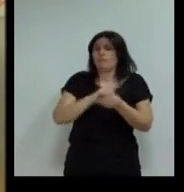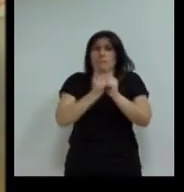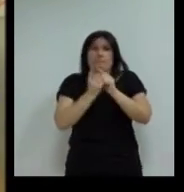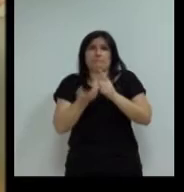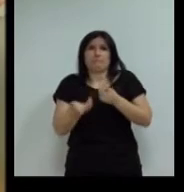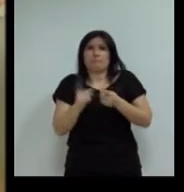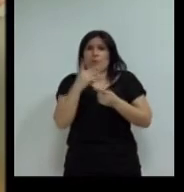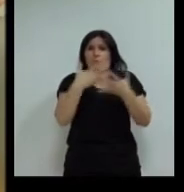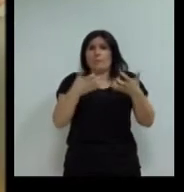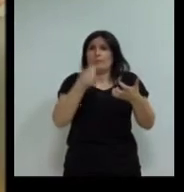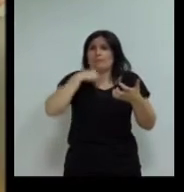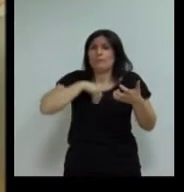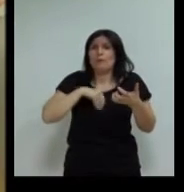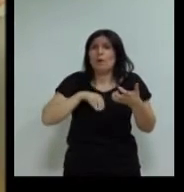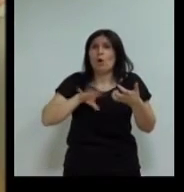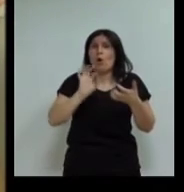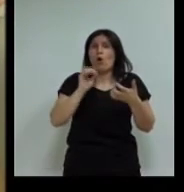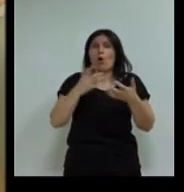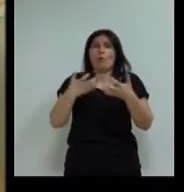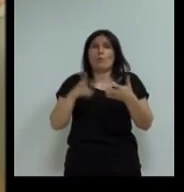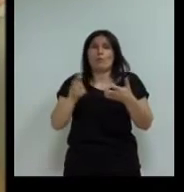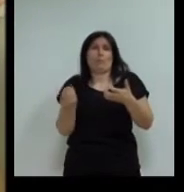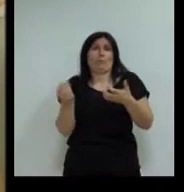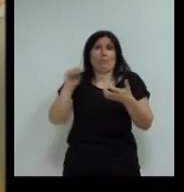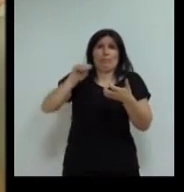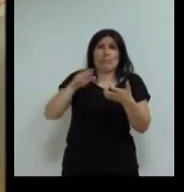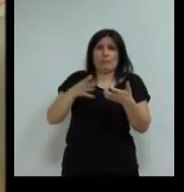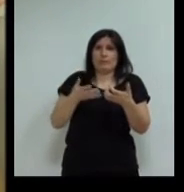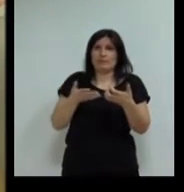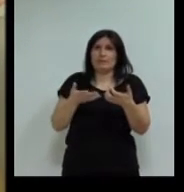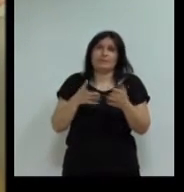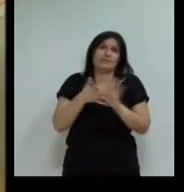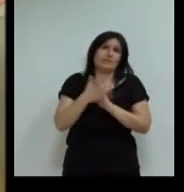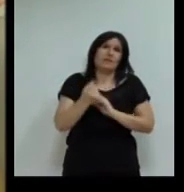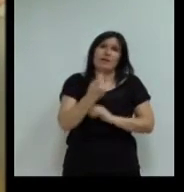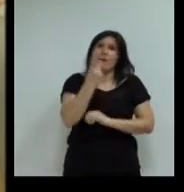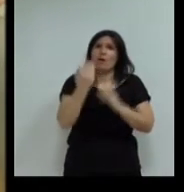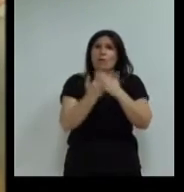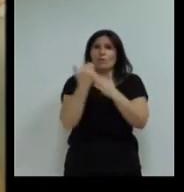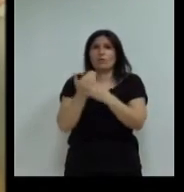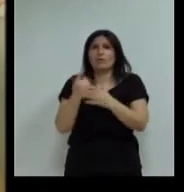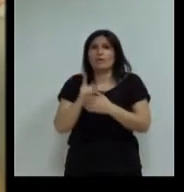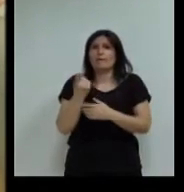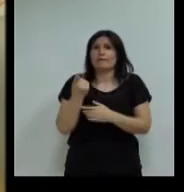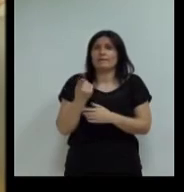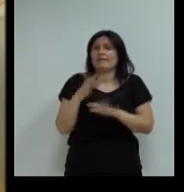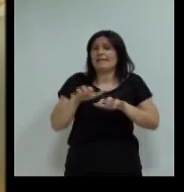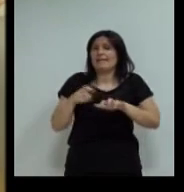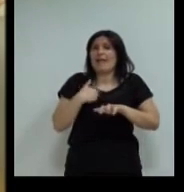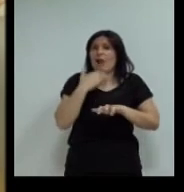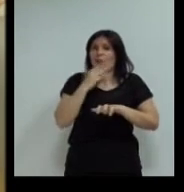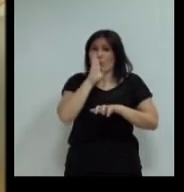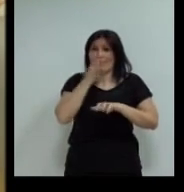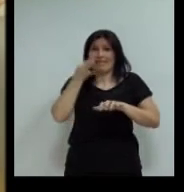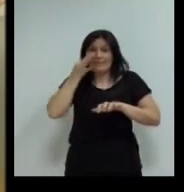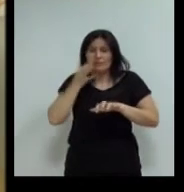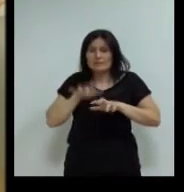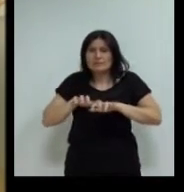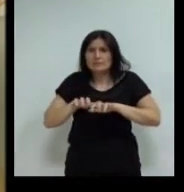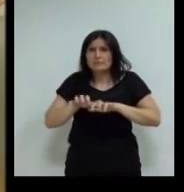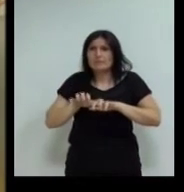un párrafo, meten una morcilla y bueno, pues oye, hay días que a lo mejor también tenemos que teclear algo en directo para cubrir algo que